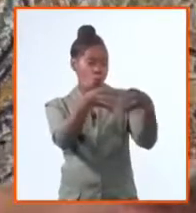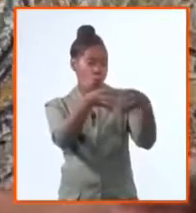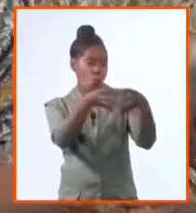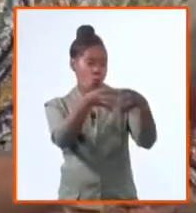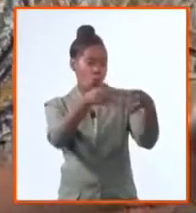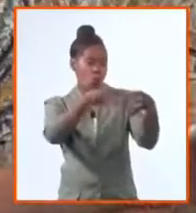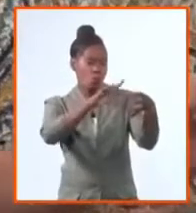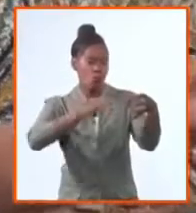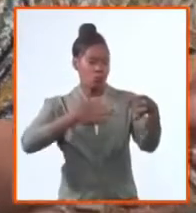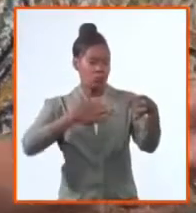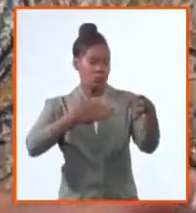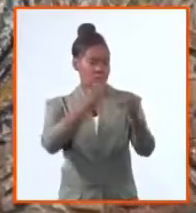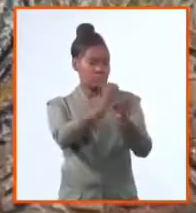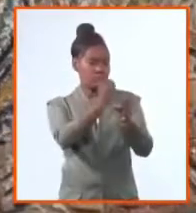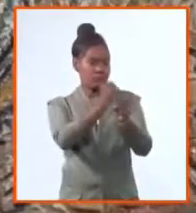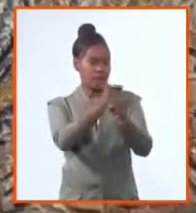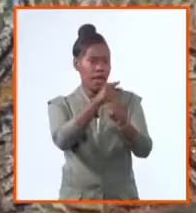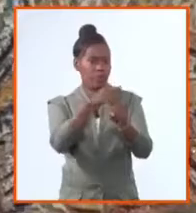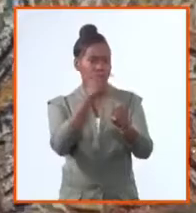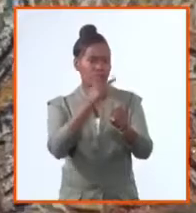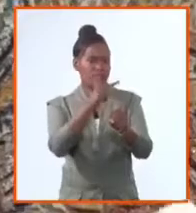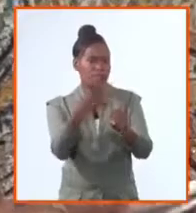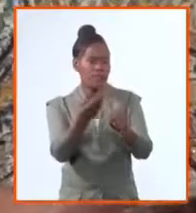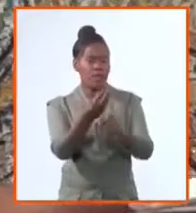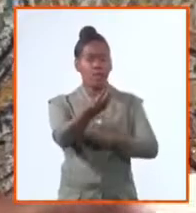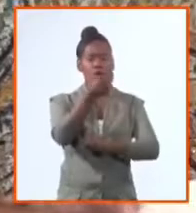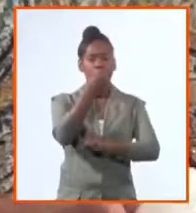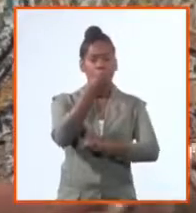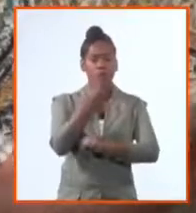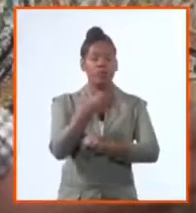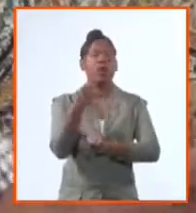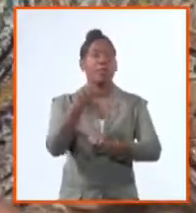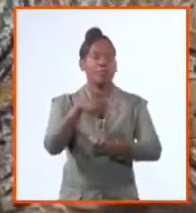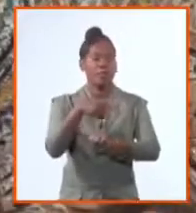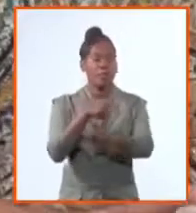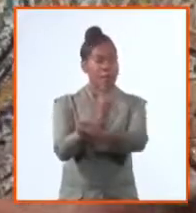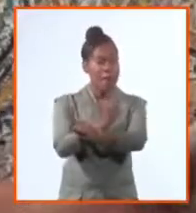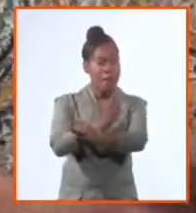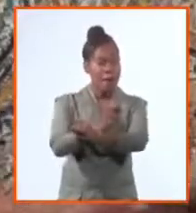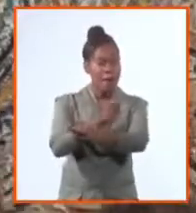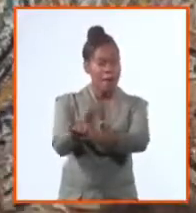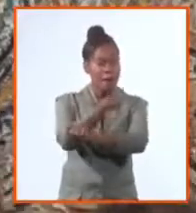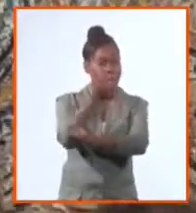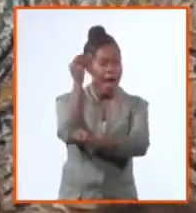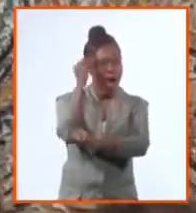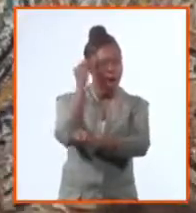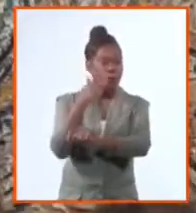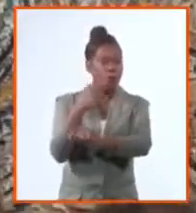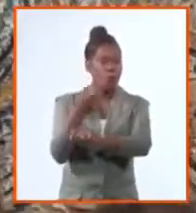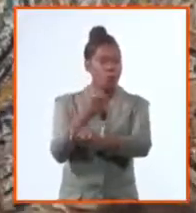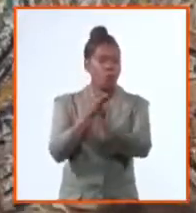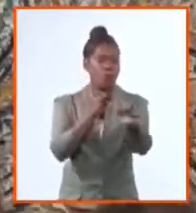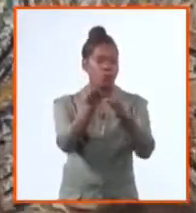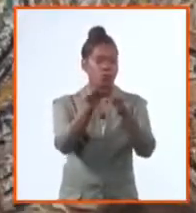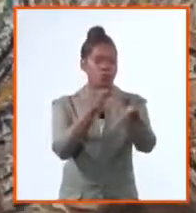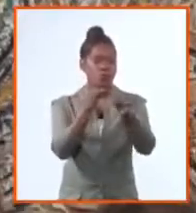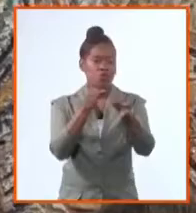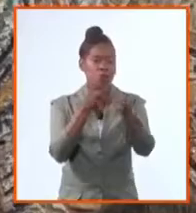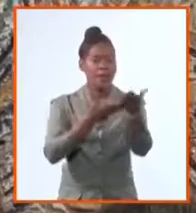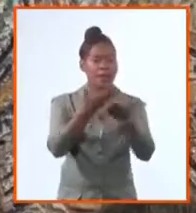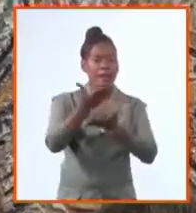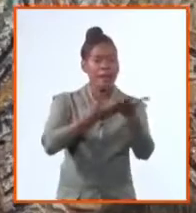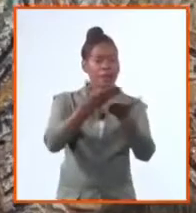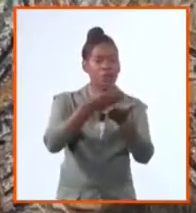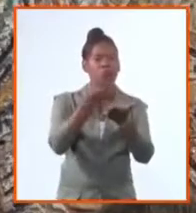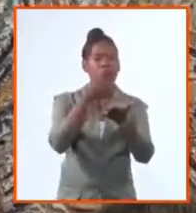o compartiendo cómo trabajar la experiencia para que ellos empiecen a montar sus sistemas de gestión, y eso indudablemente en un poco tiempo nos va a dar un resultado.